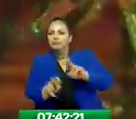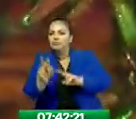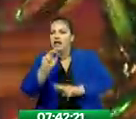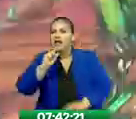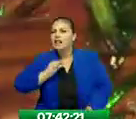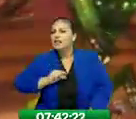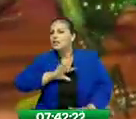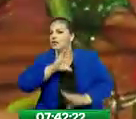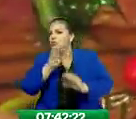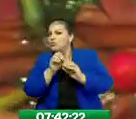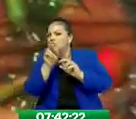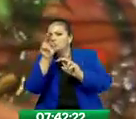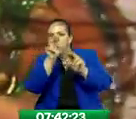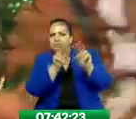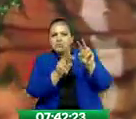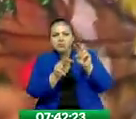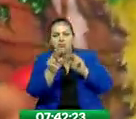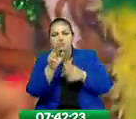de las coloridas prendas.